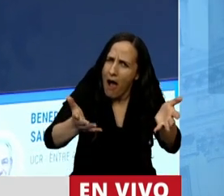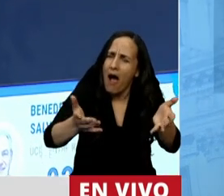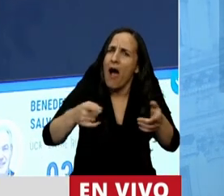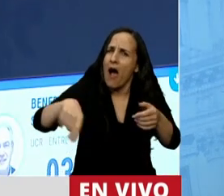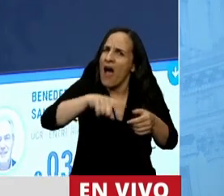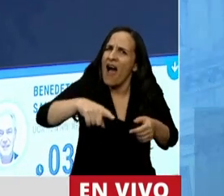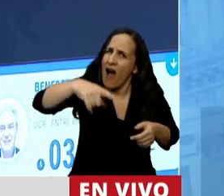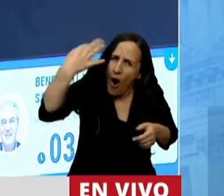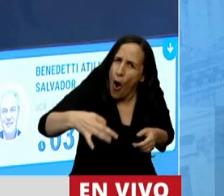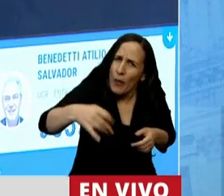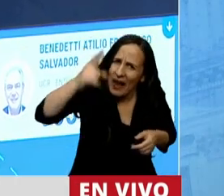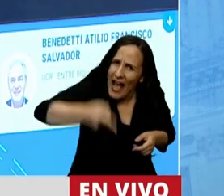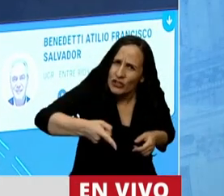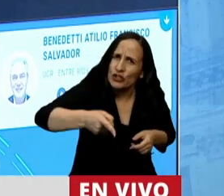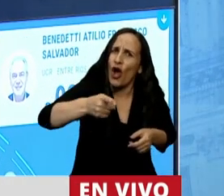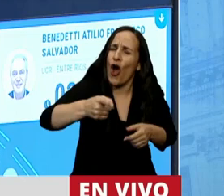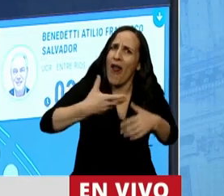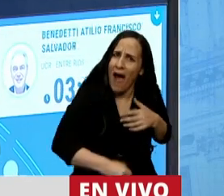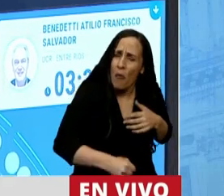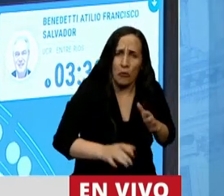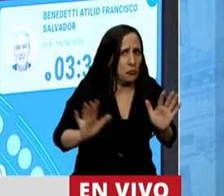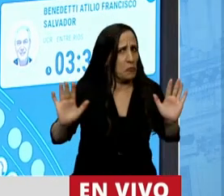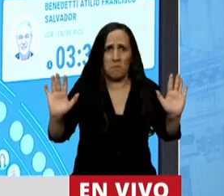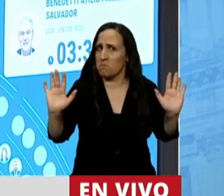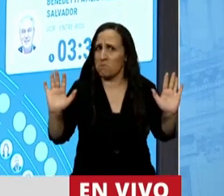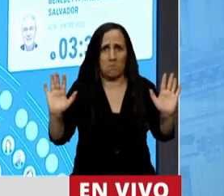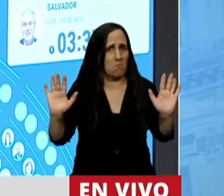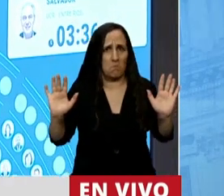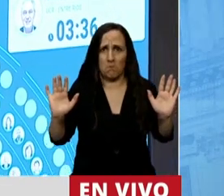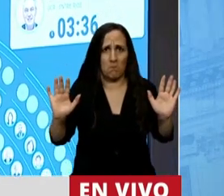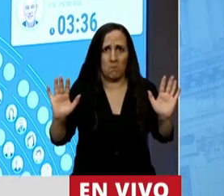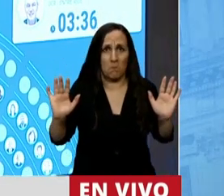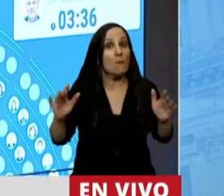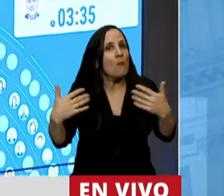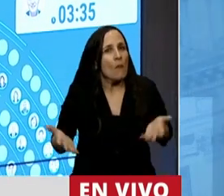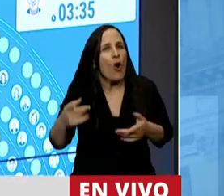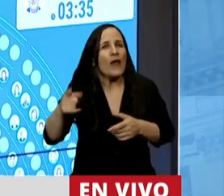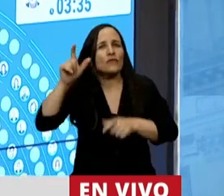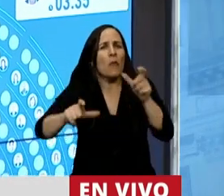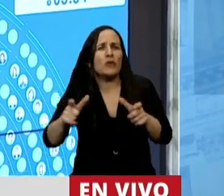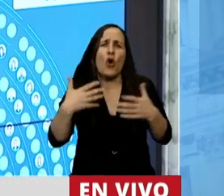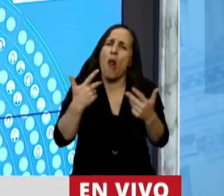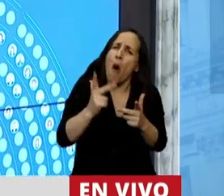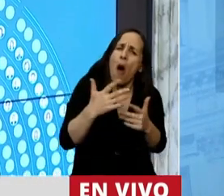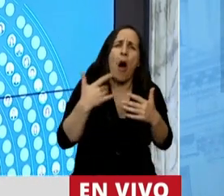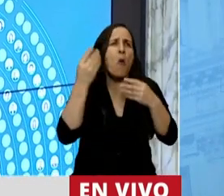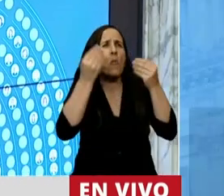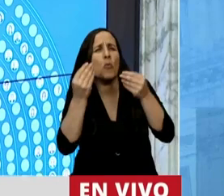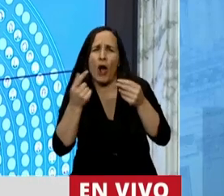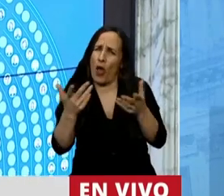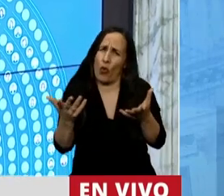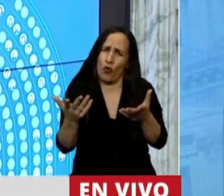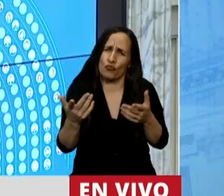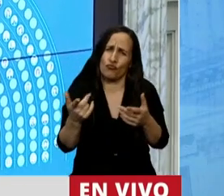a practicar un aborto. Por eso, quienes han expresado enorme preocupación, y me refiero a